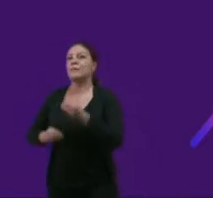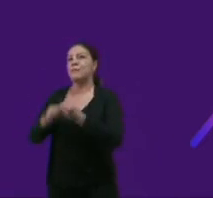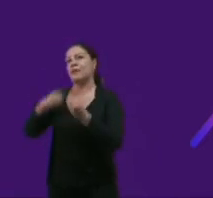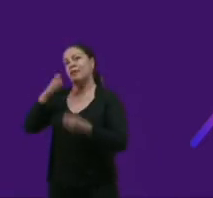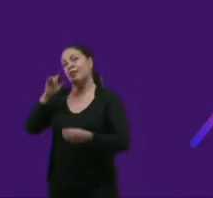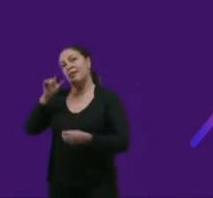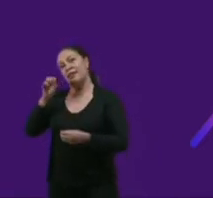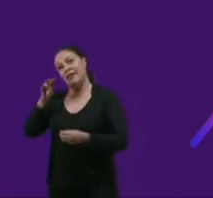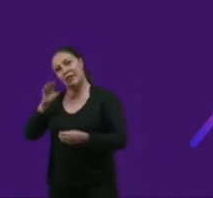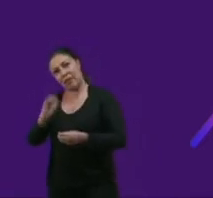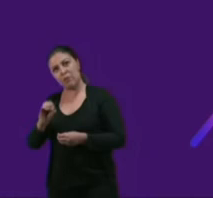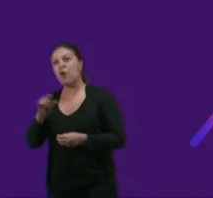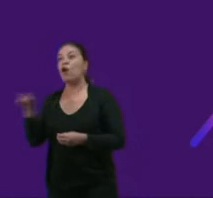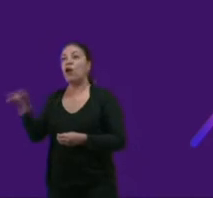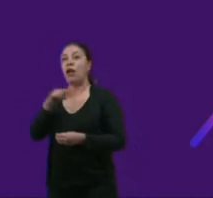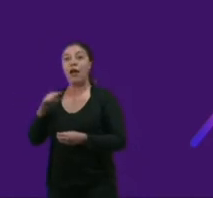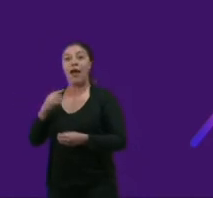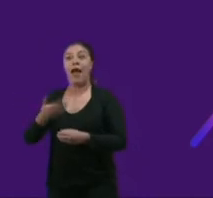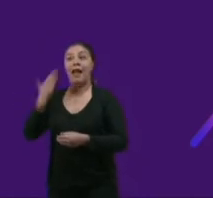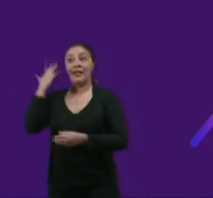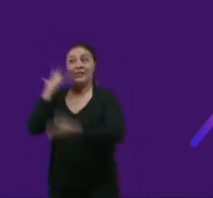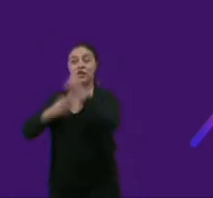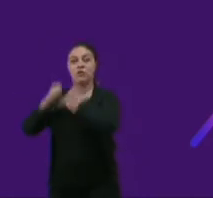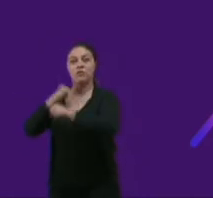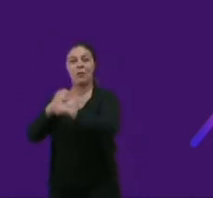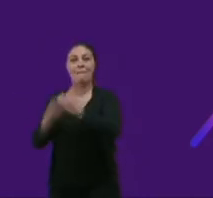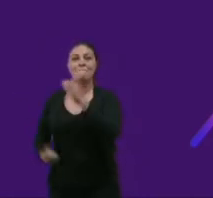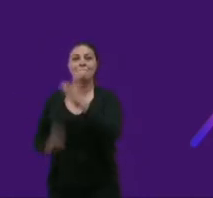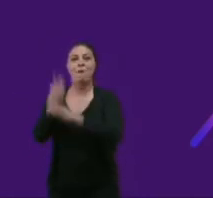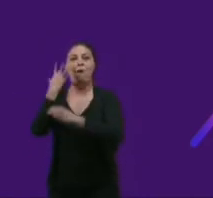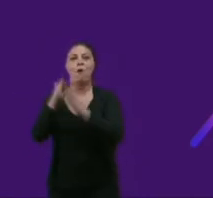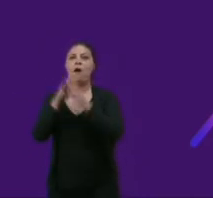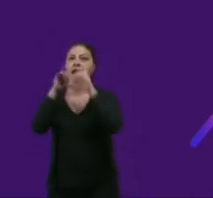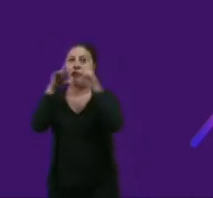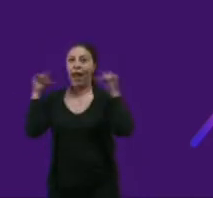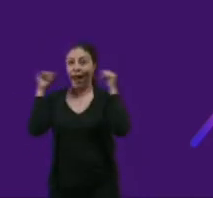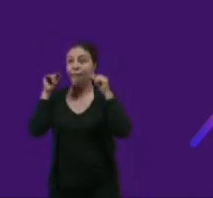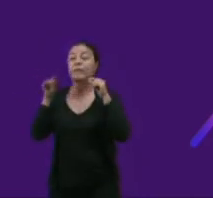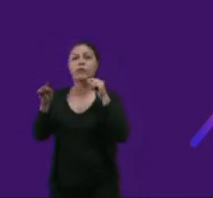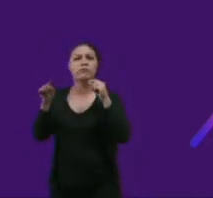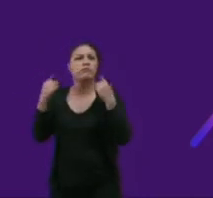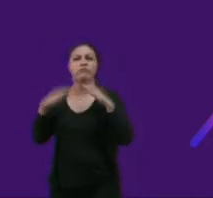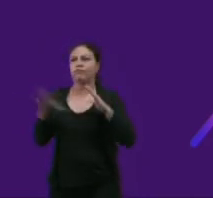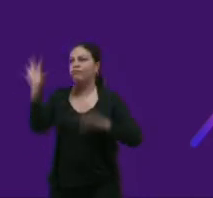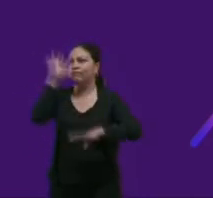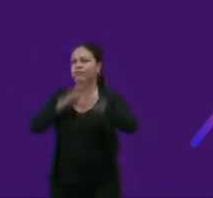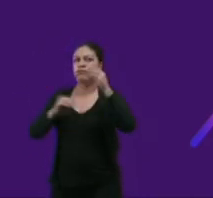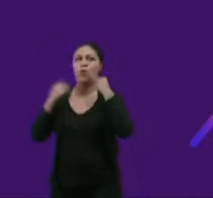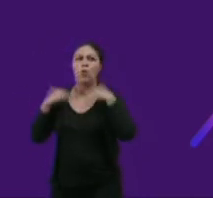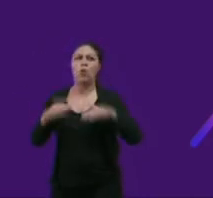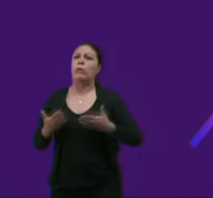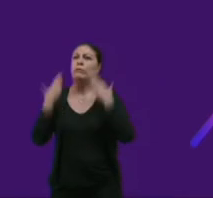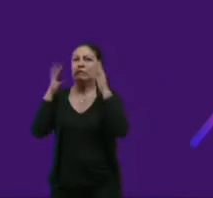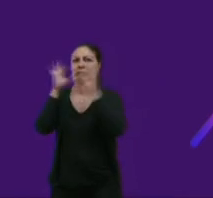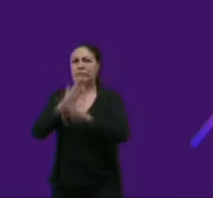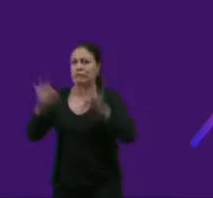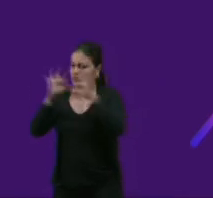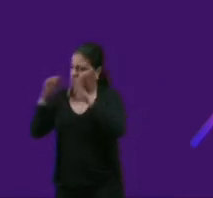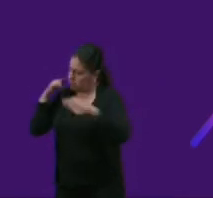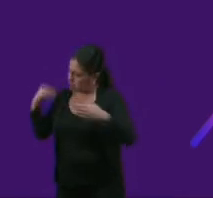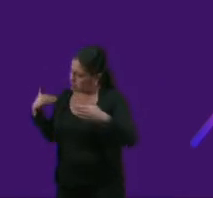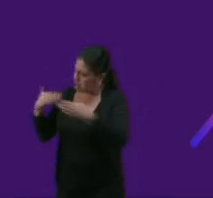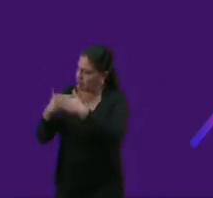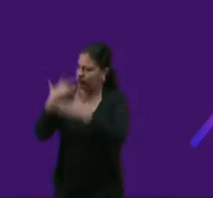inicio rápida hace cinco años y bueno ha sido un aprendizaje muy bonito estos estos cinco años de crecimiento